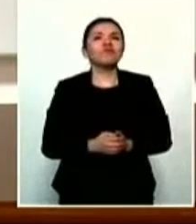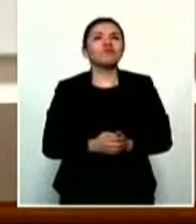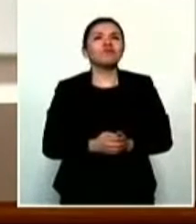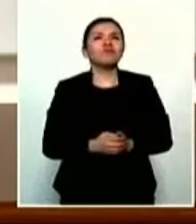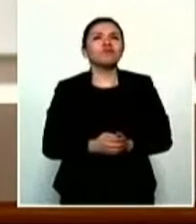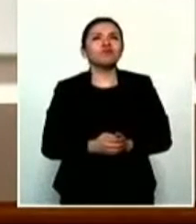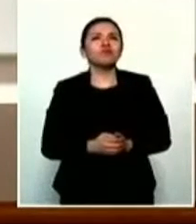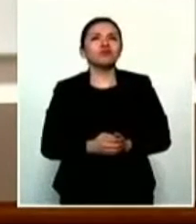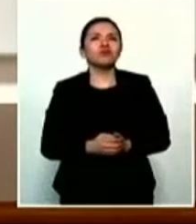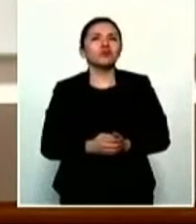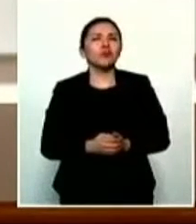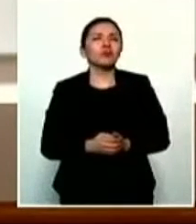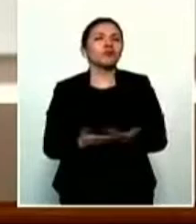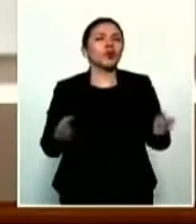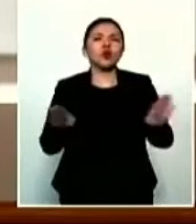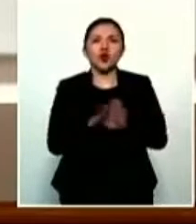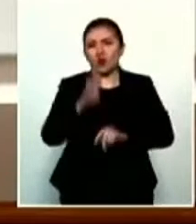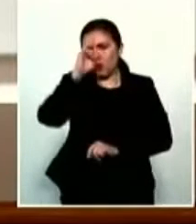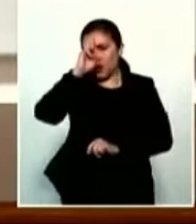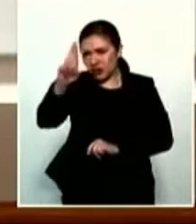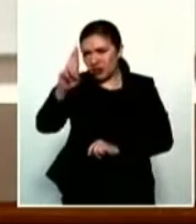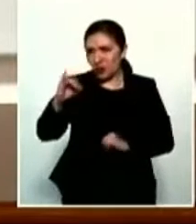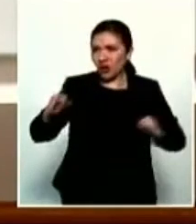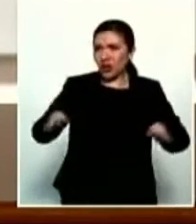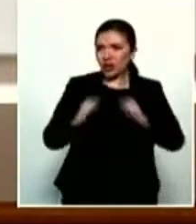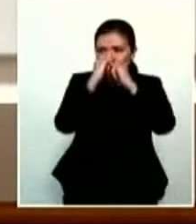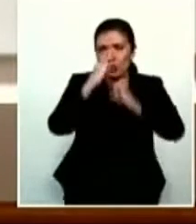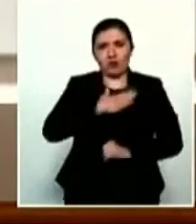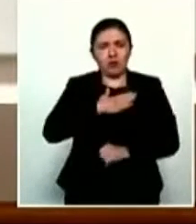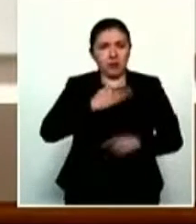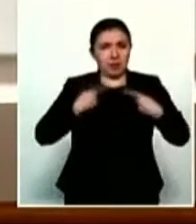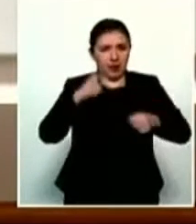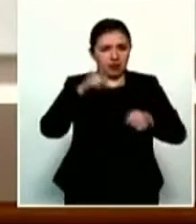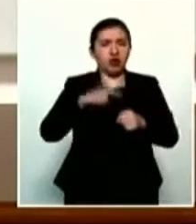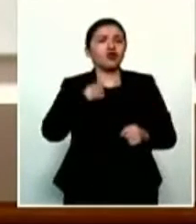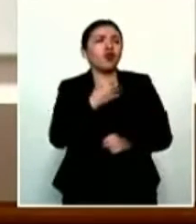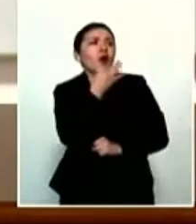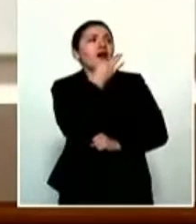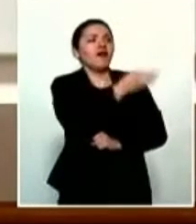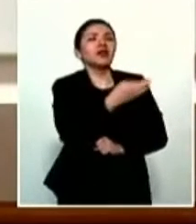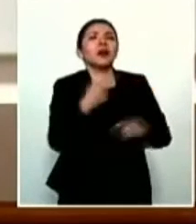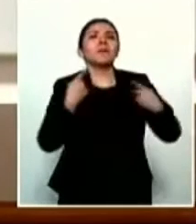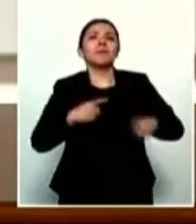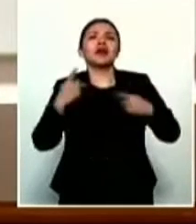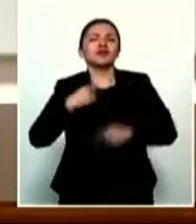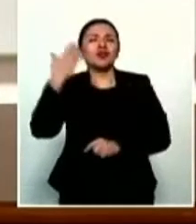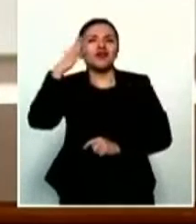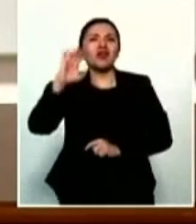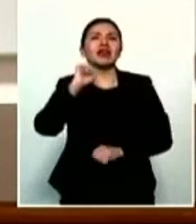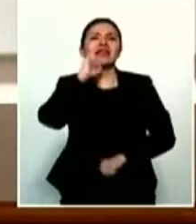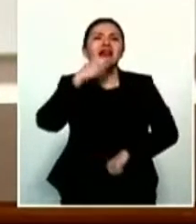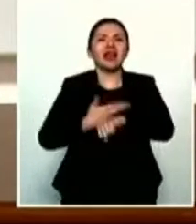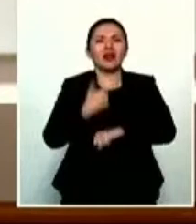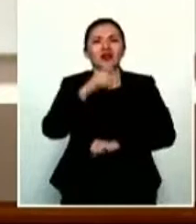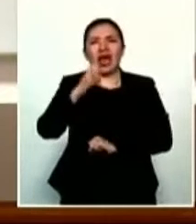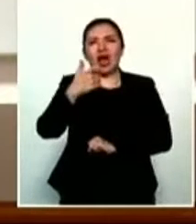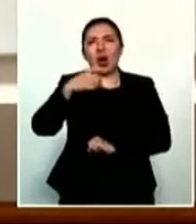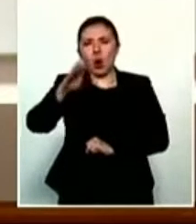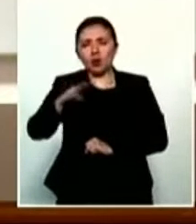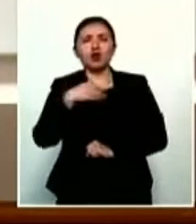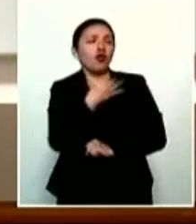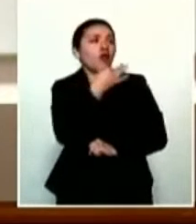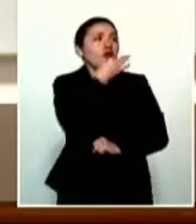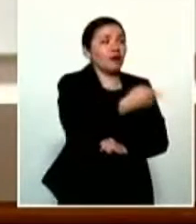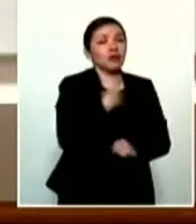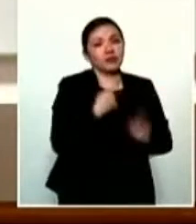de elemental lealtad institucional y personal, le avisé a quien era el secretario de Gobernación que iba a presentar